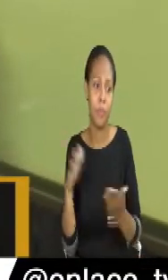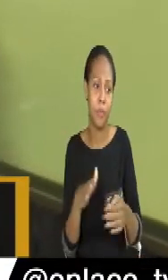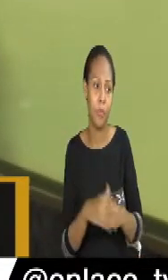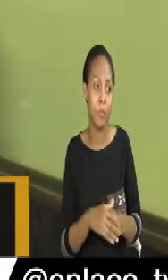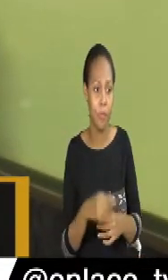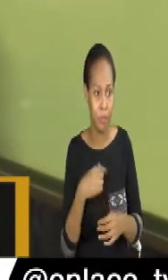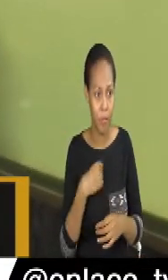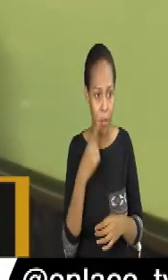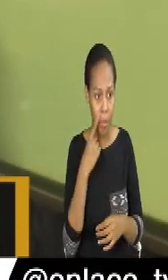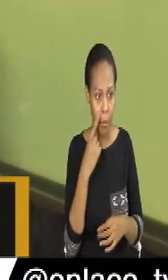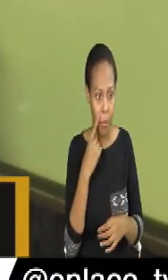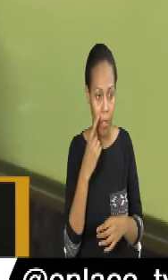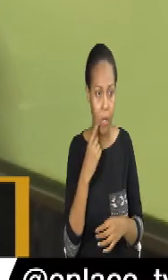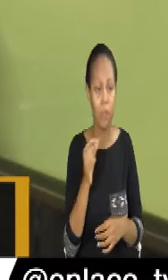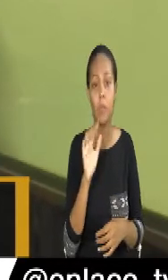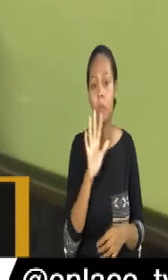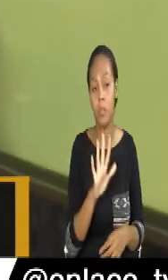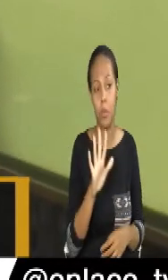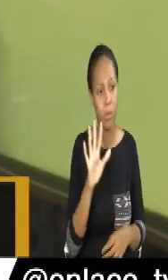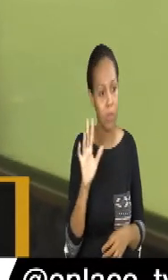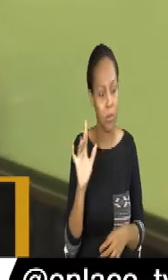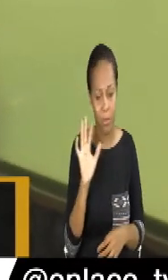tenía 50 y algo.